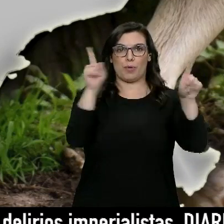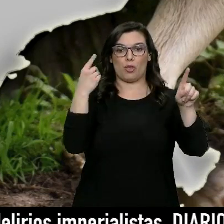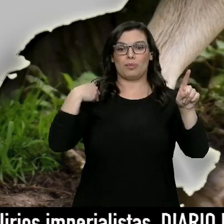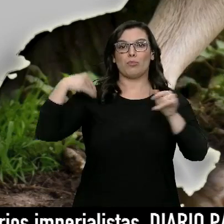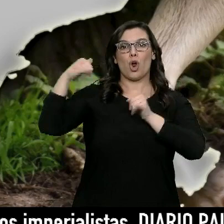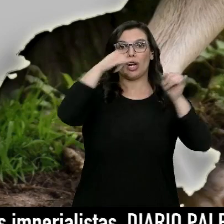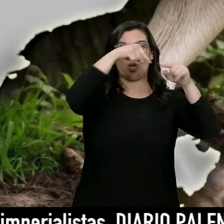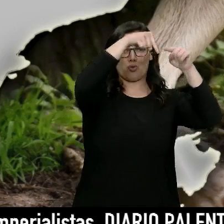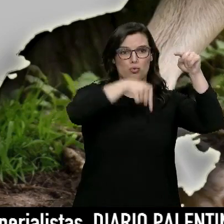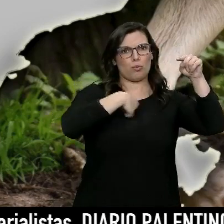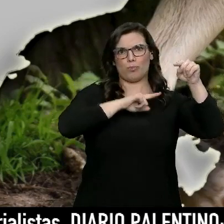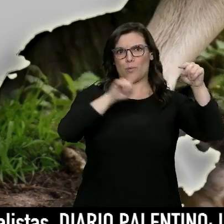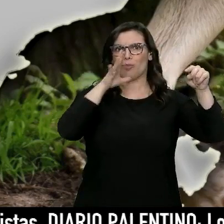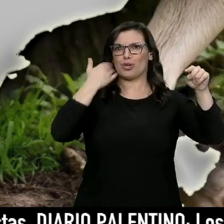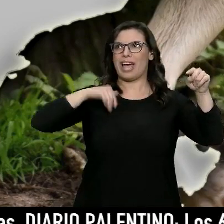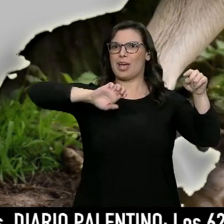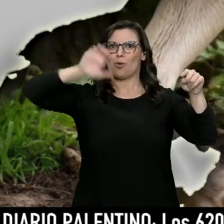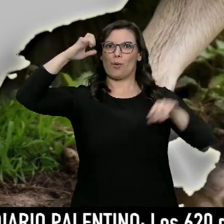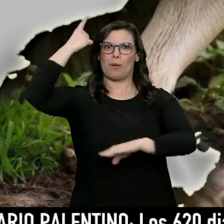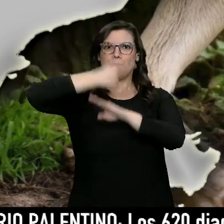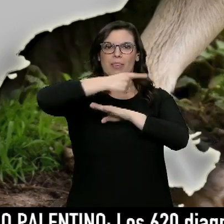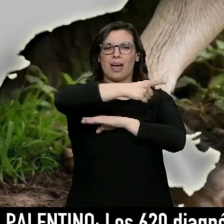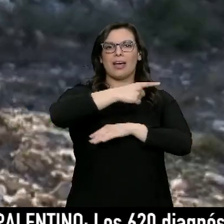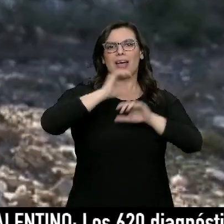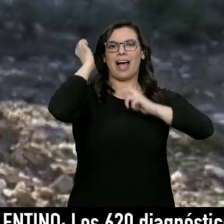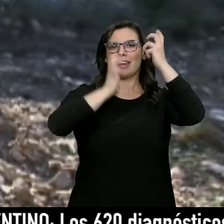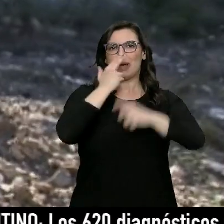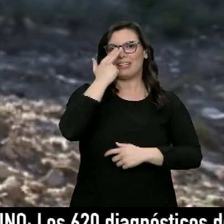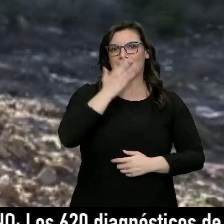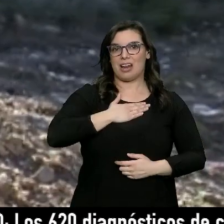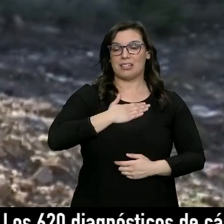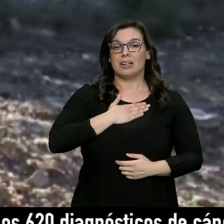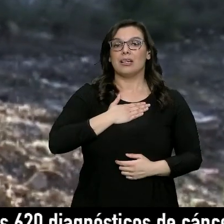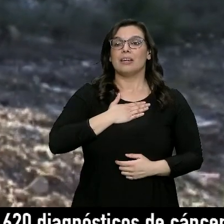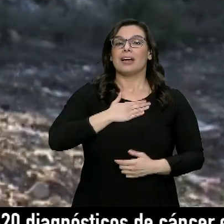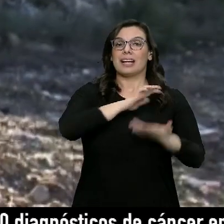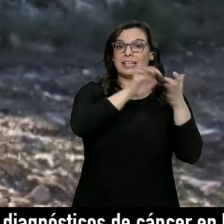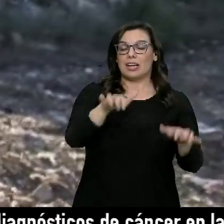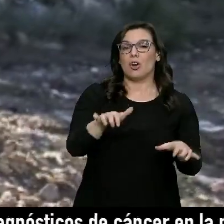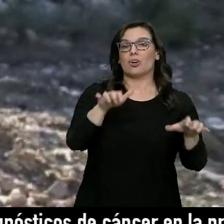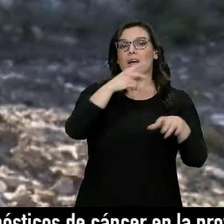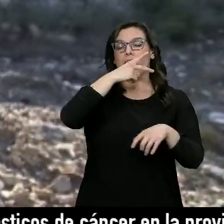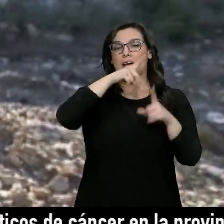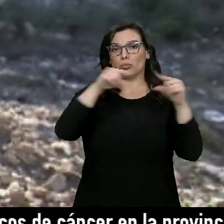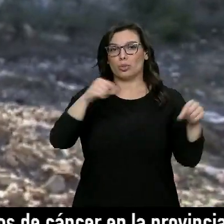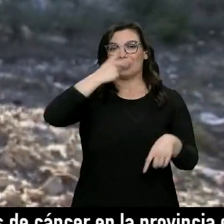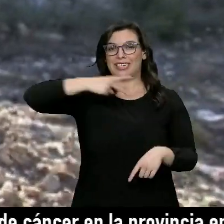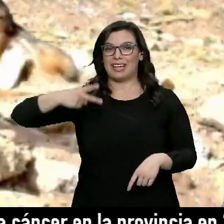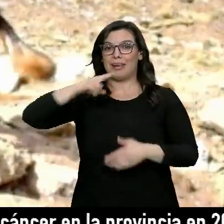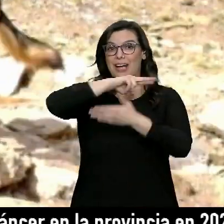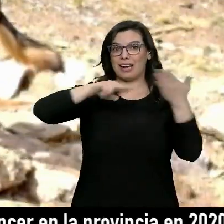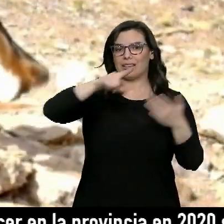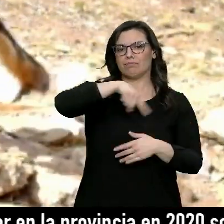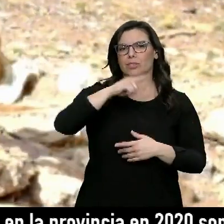prohibida por estar catalogada por Europa como especie de interés comunitario. Castilla y León, Asturias, Cantabria y Galicia ya estudian